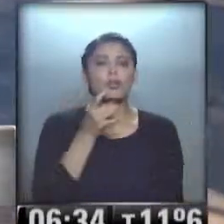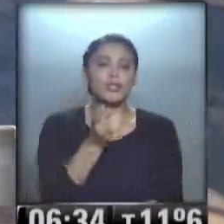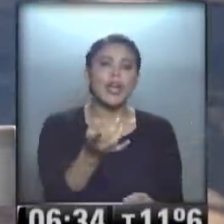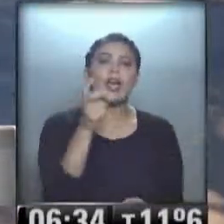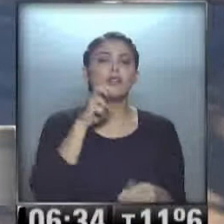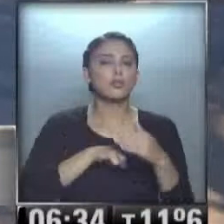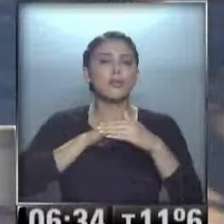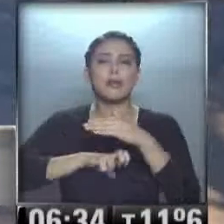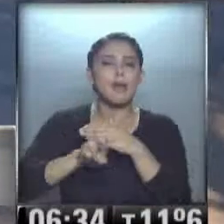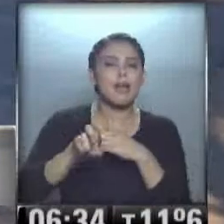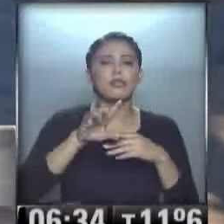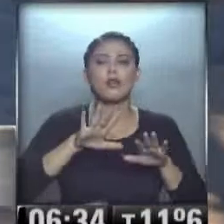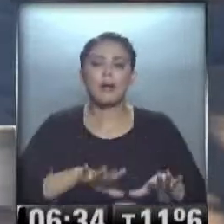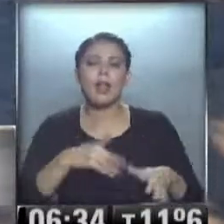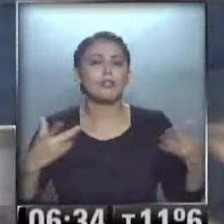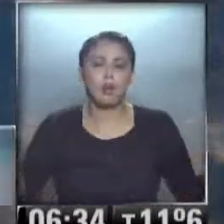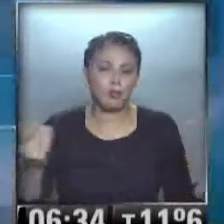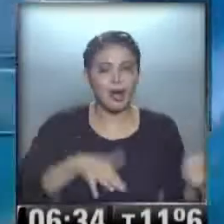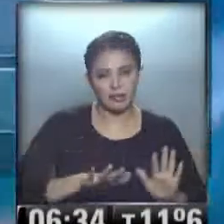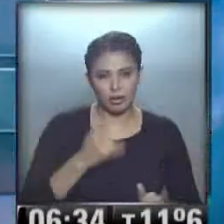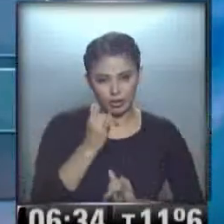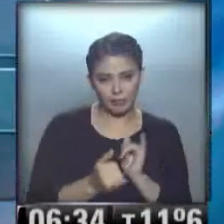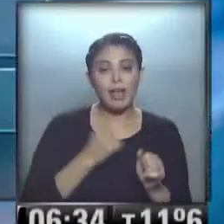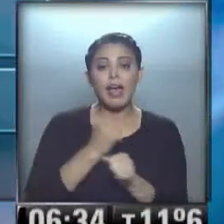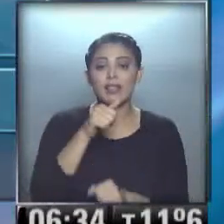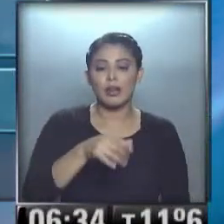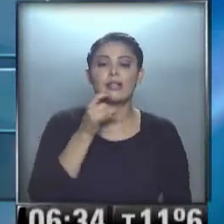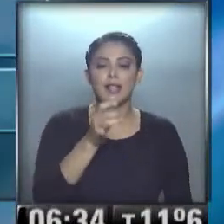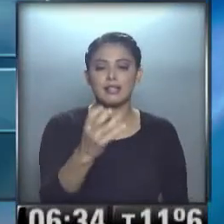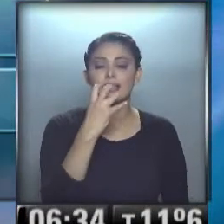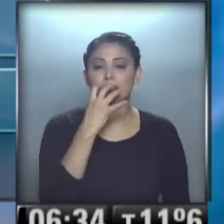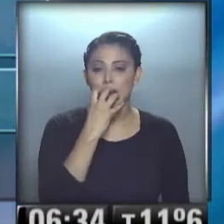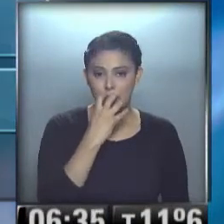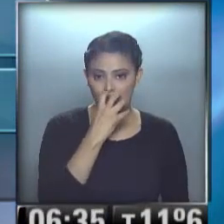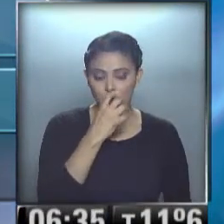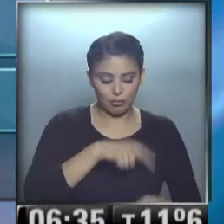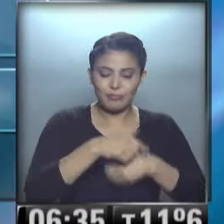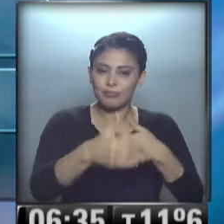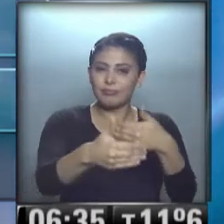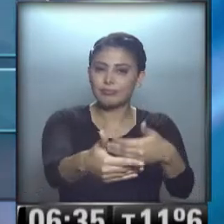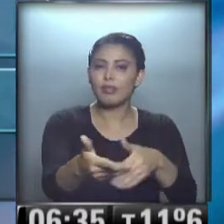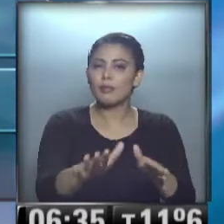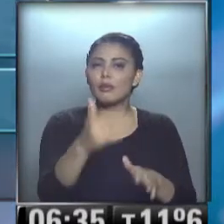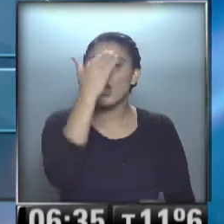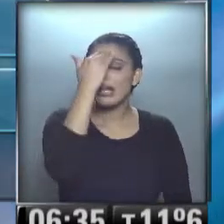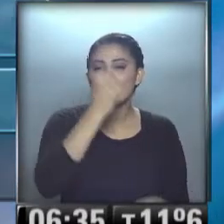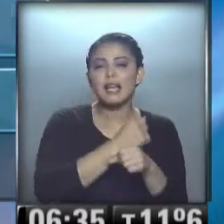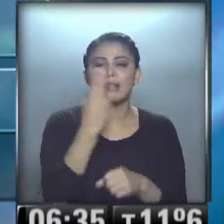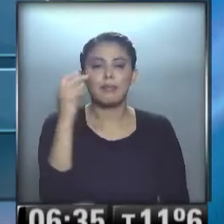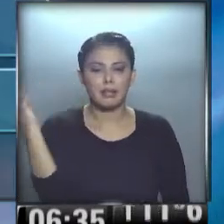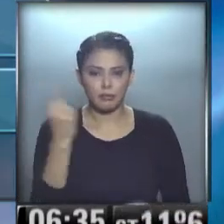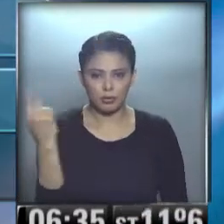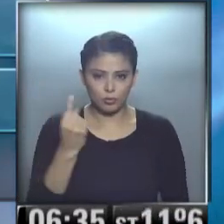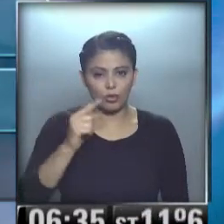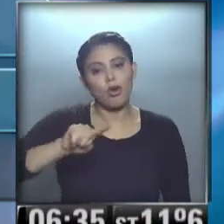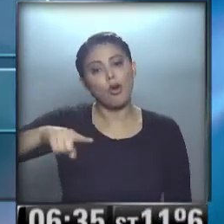subtes y premetro. Lo hacen de la siguiente manera. Por el momento, el ferrocarril Sarmiento, con retrasos de aproximadamente de 15 a 20 minutos,